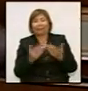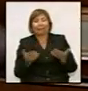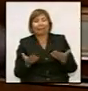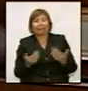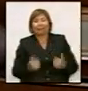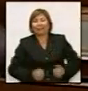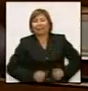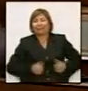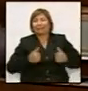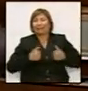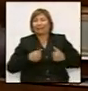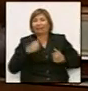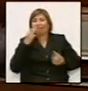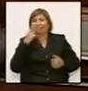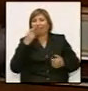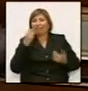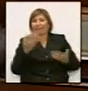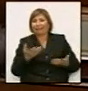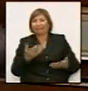vida,